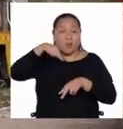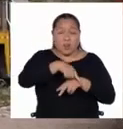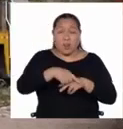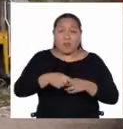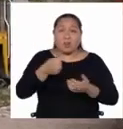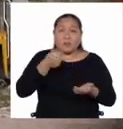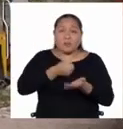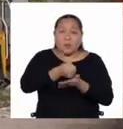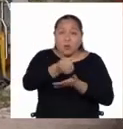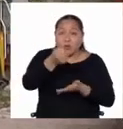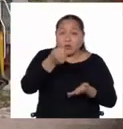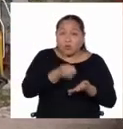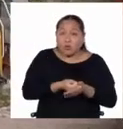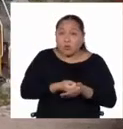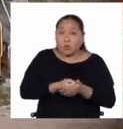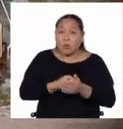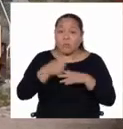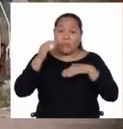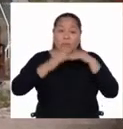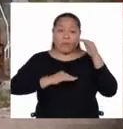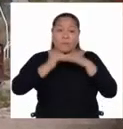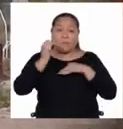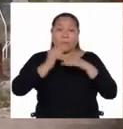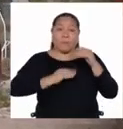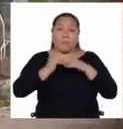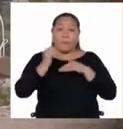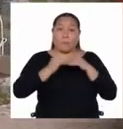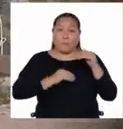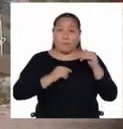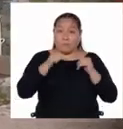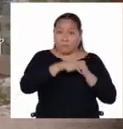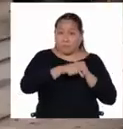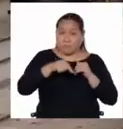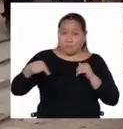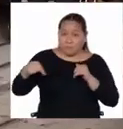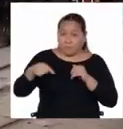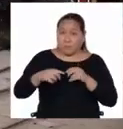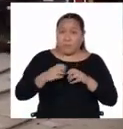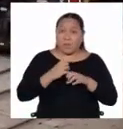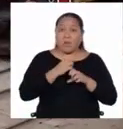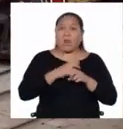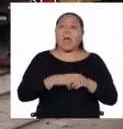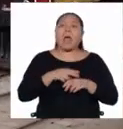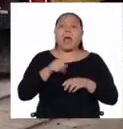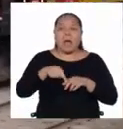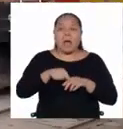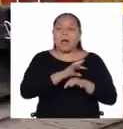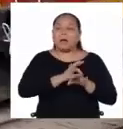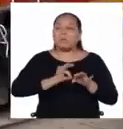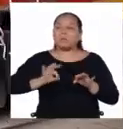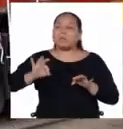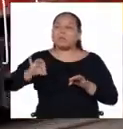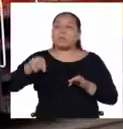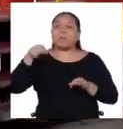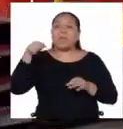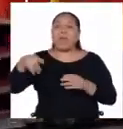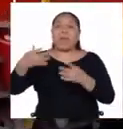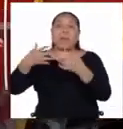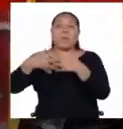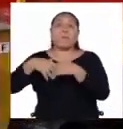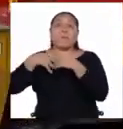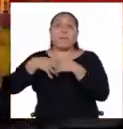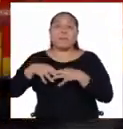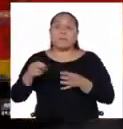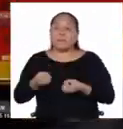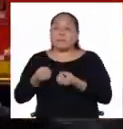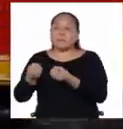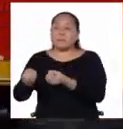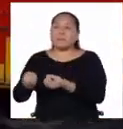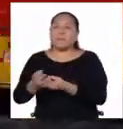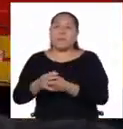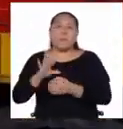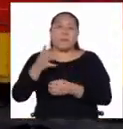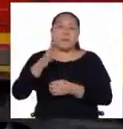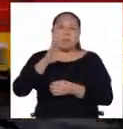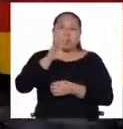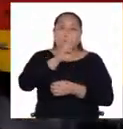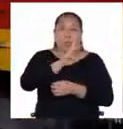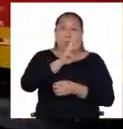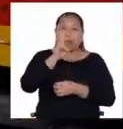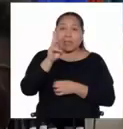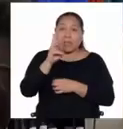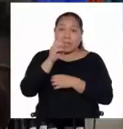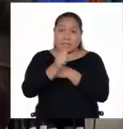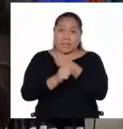y que no había sido devuelto pasasen a los acreedores por un periodo de tiempo, ¿no?, que inicialmente se fijó en 66